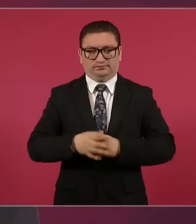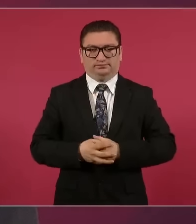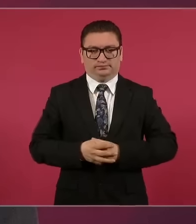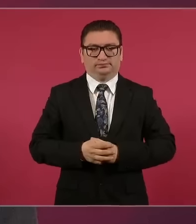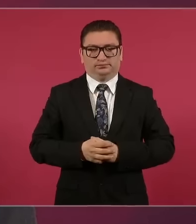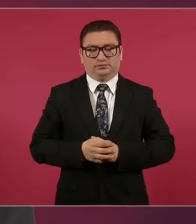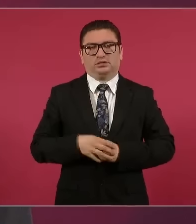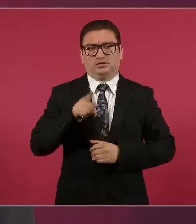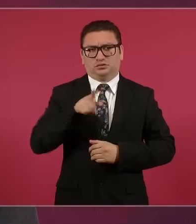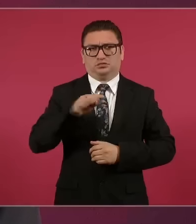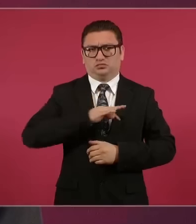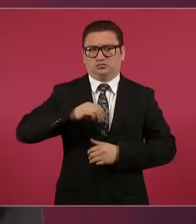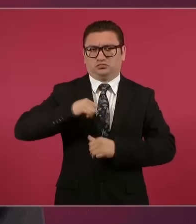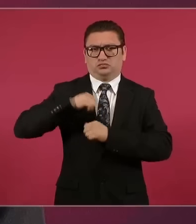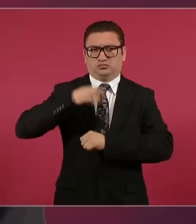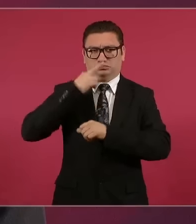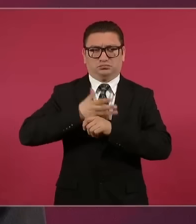pueda concesionar